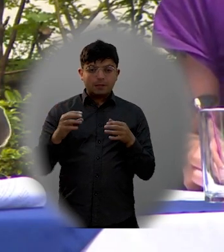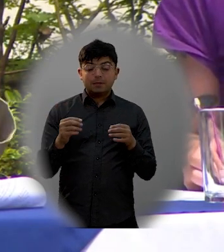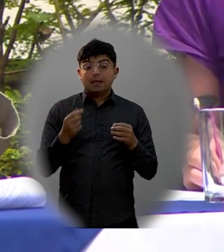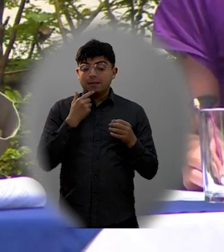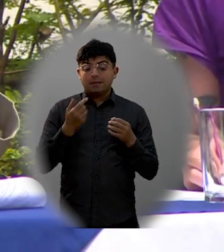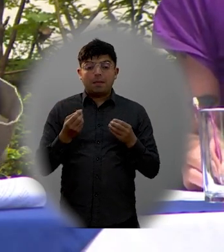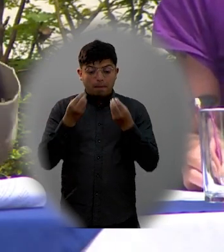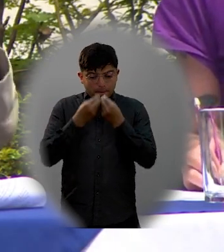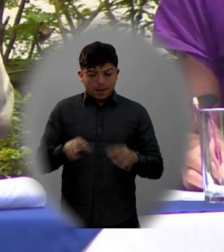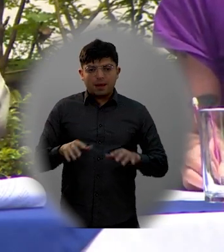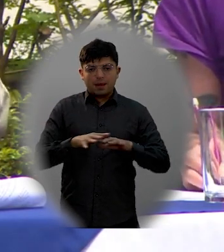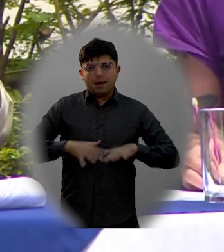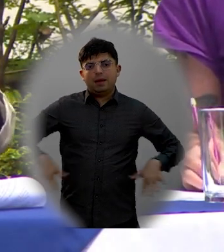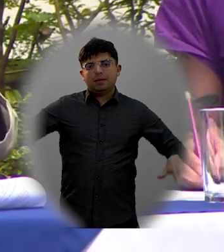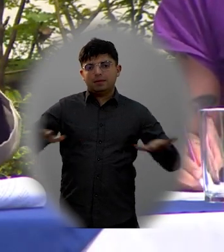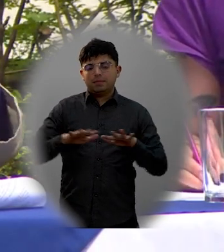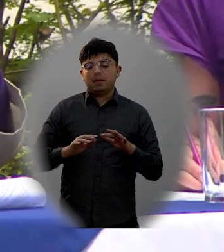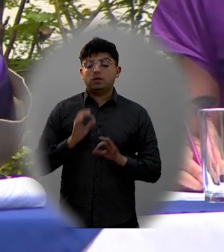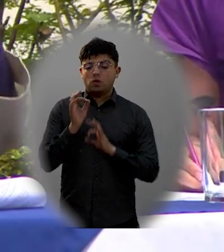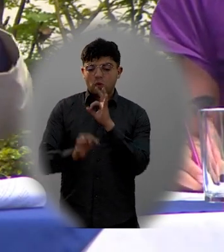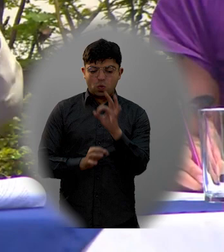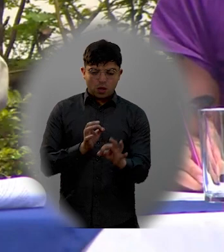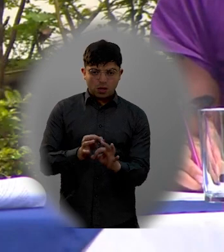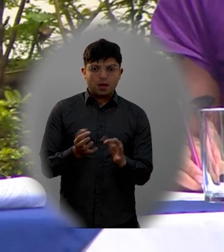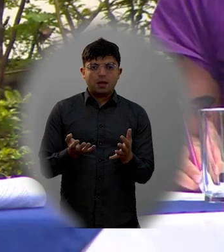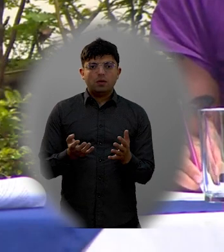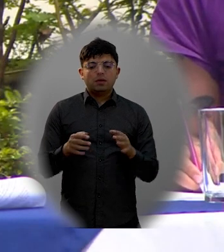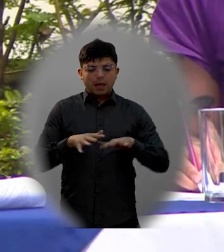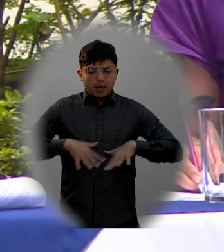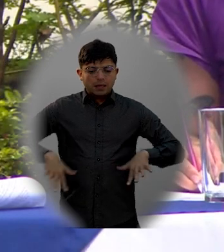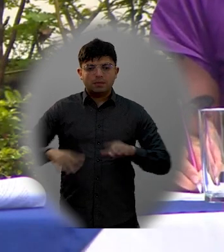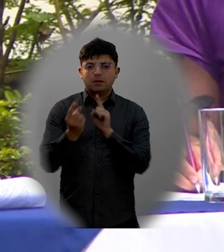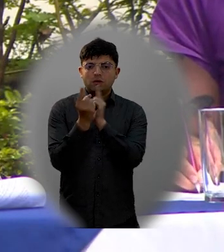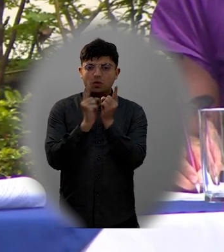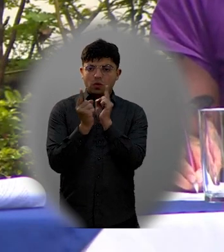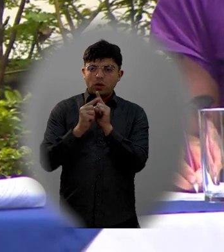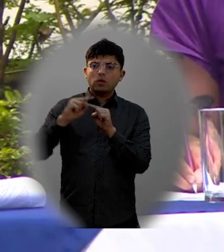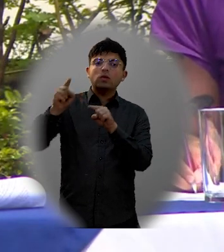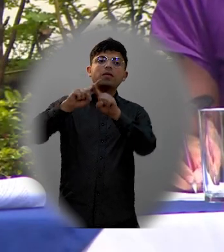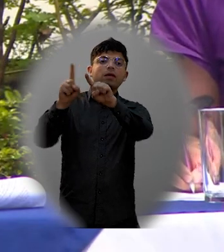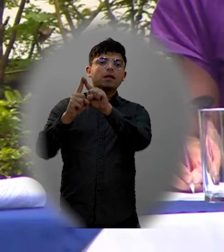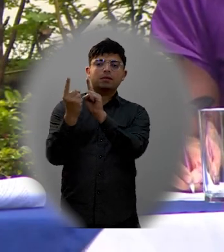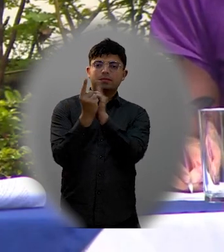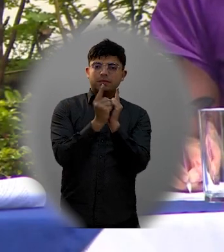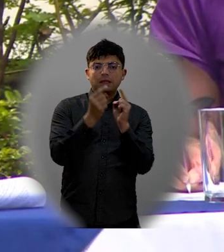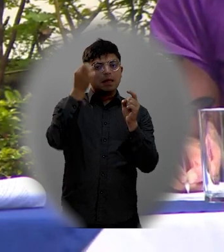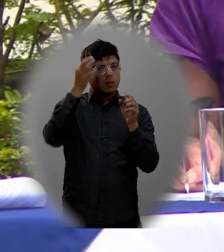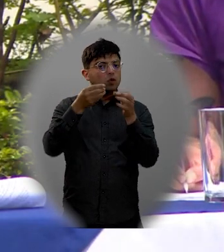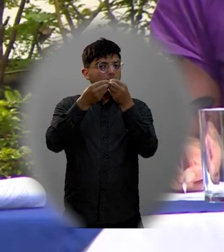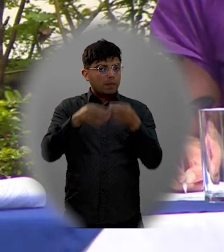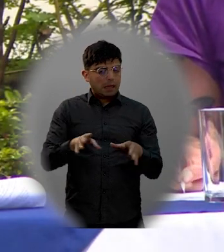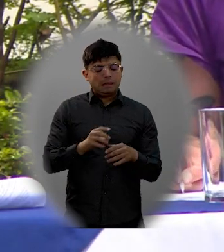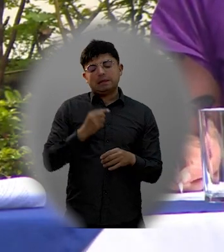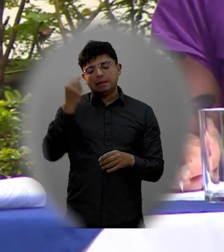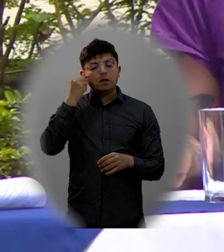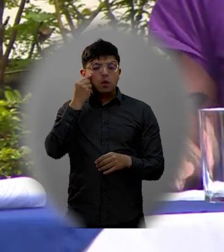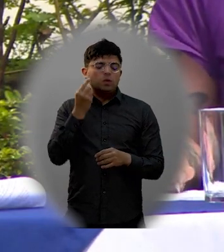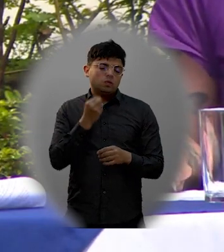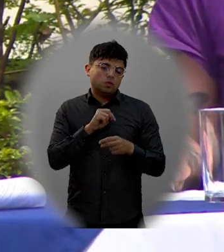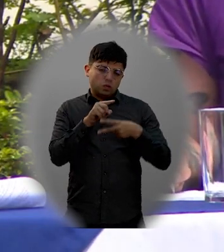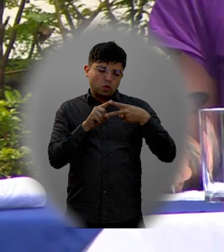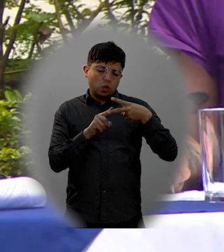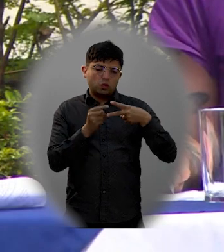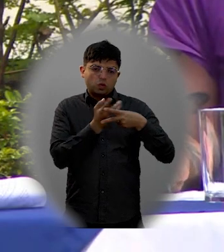espacio del cuidado, el espacio del encuentro con el otro. Entonces, diría esas dos cosas. ¿No